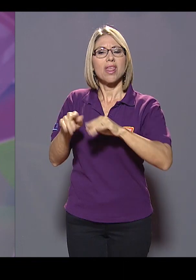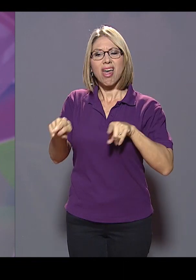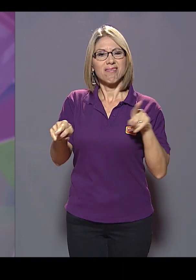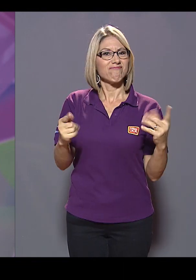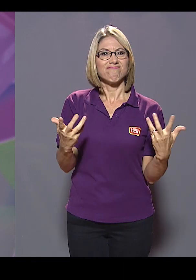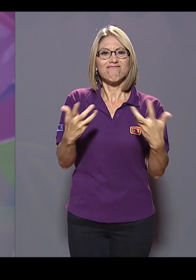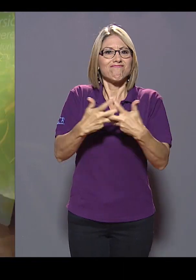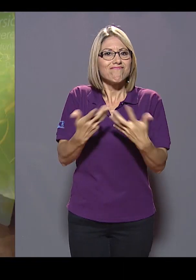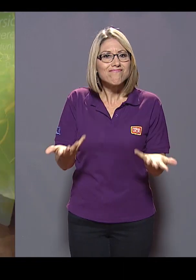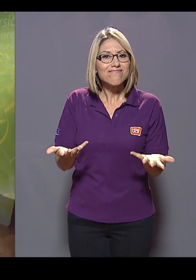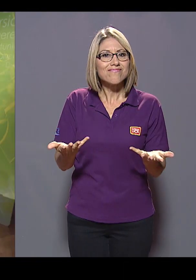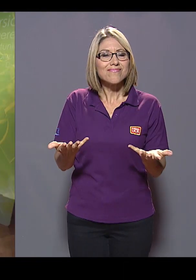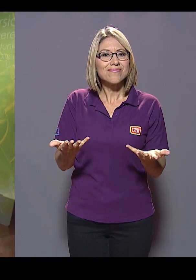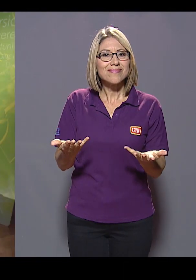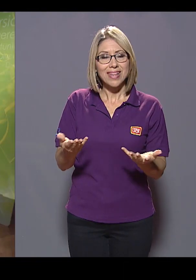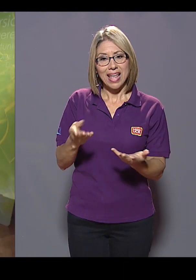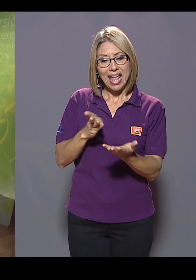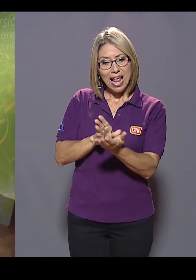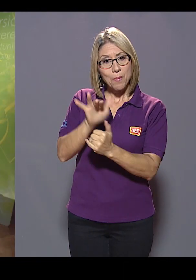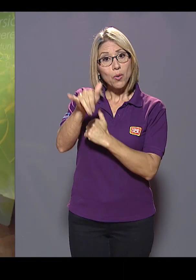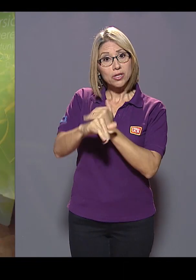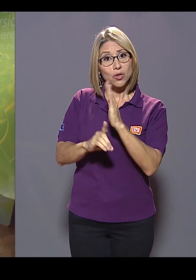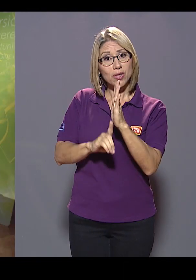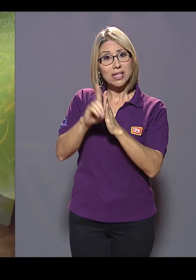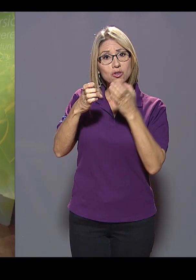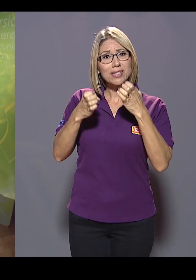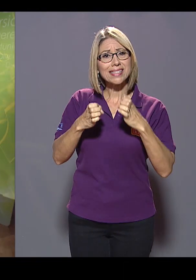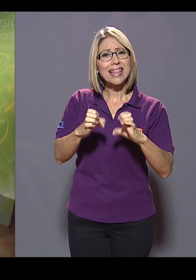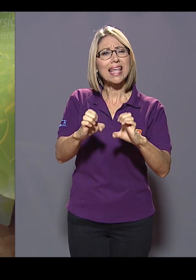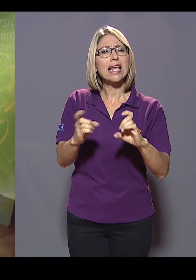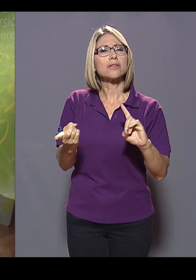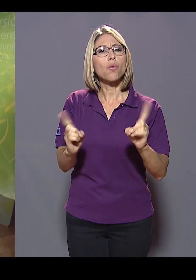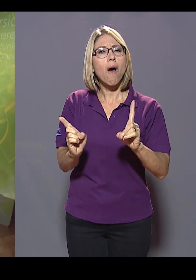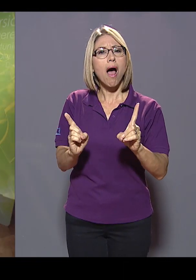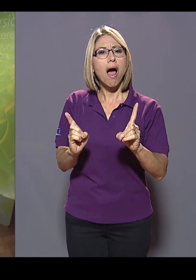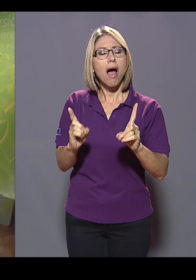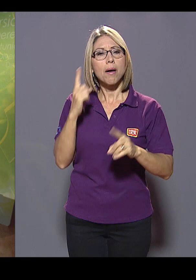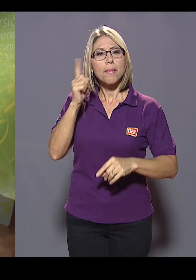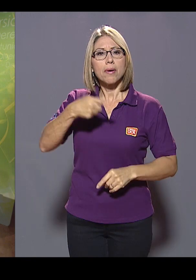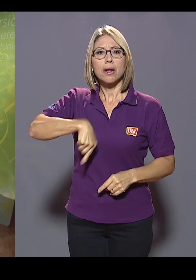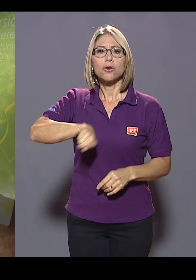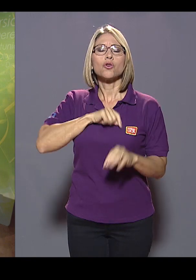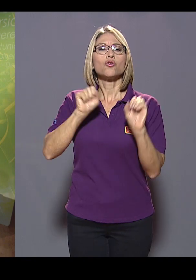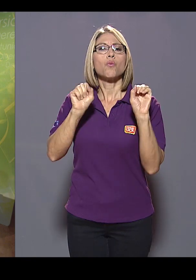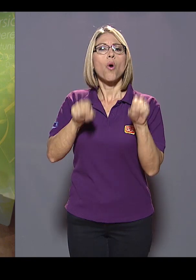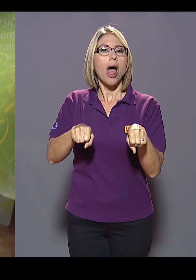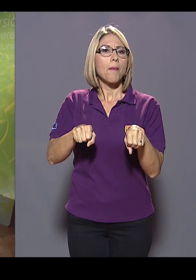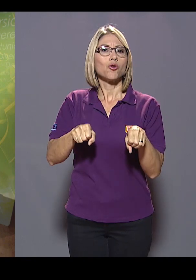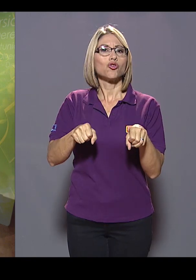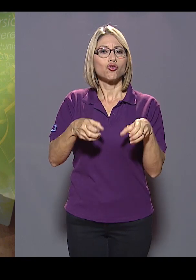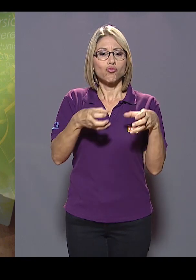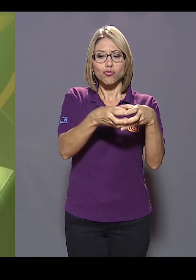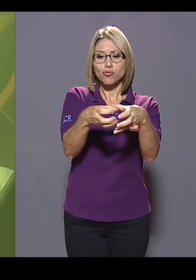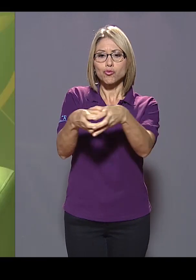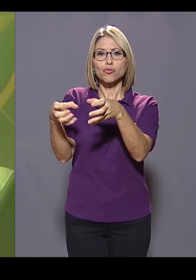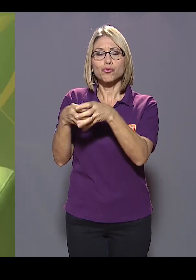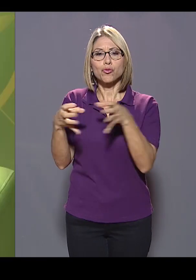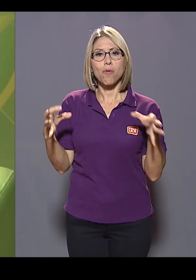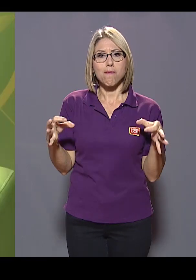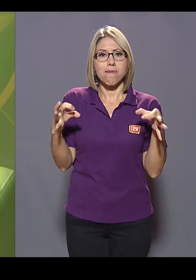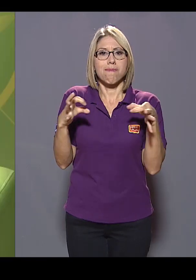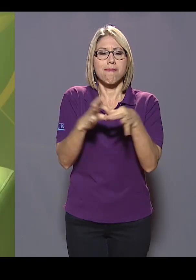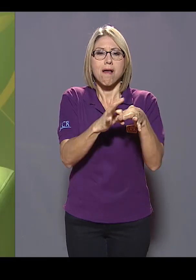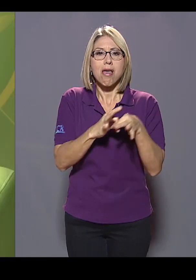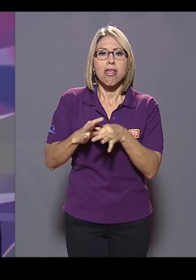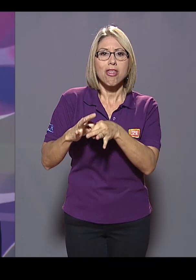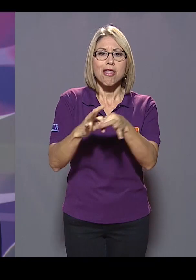esas estrategias que el proyecto, ¿verdad?, desarrolla para que podamos articular las acciones cotidianas con esa ley que ya